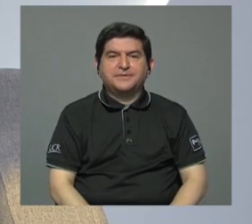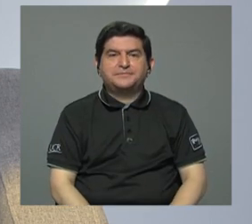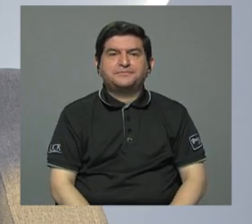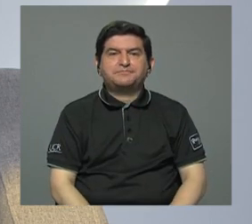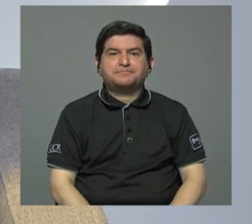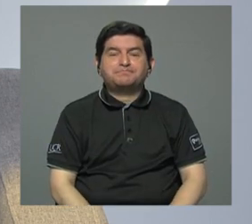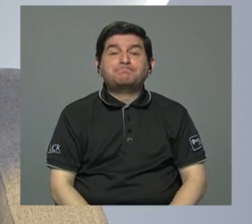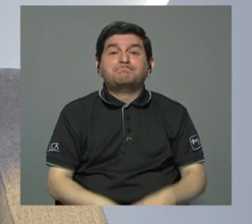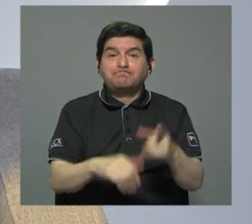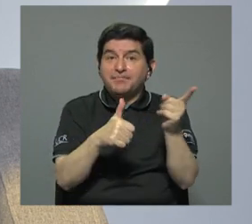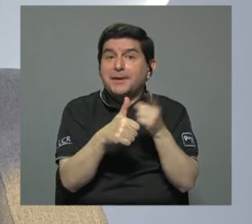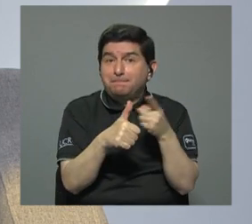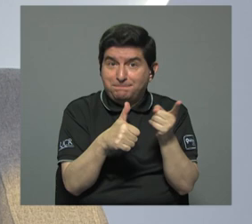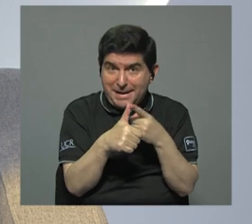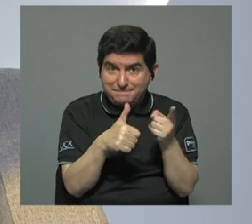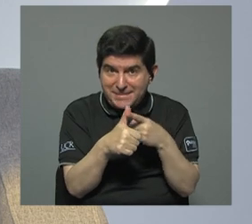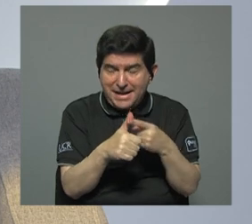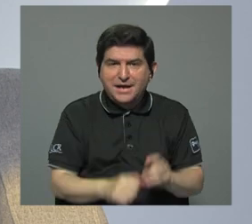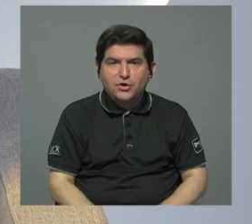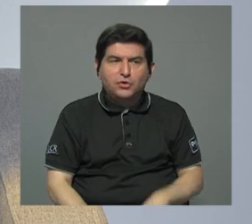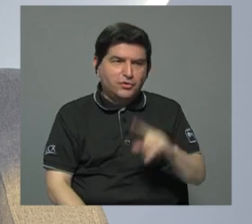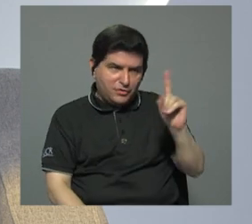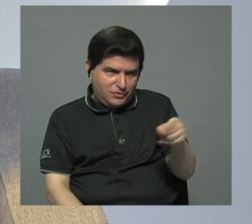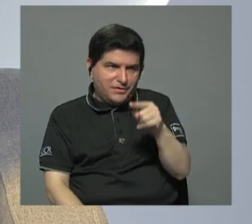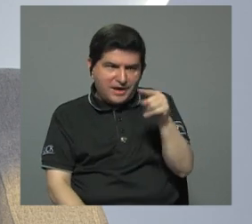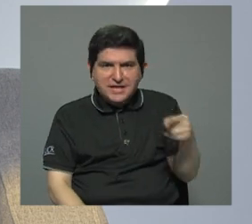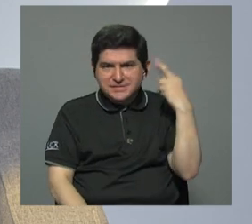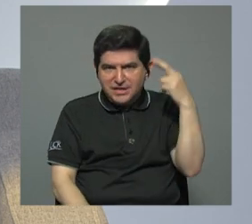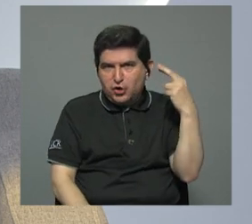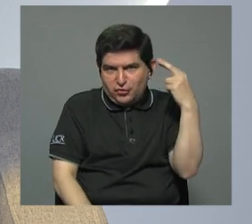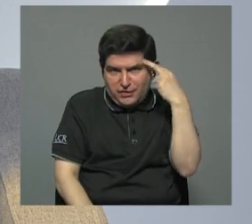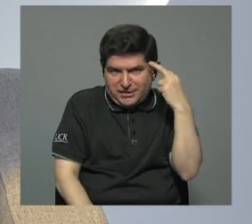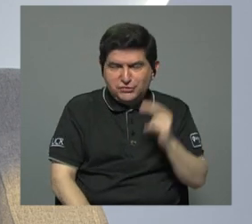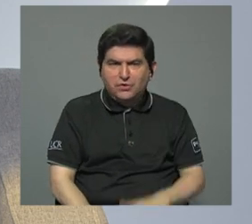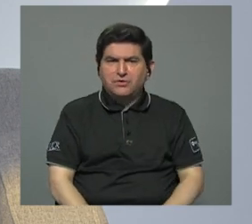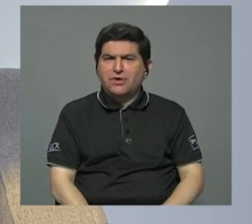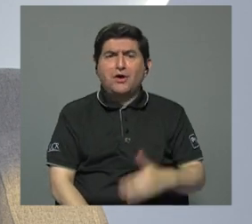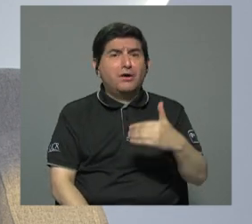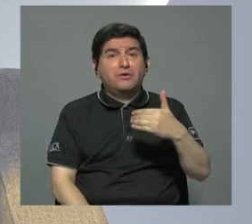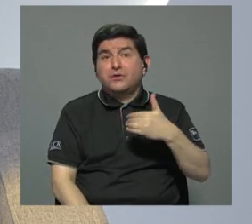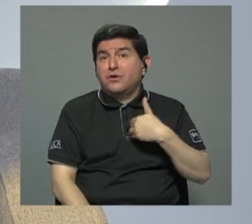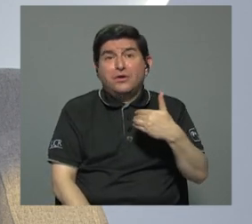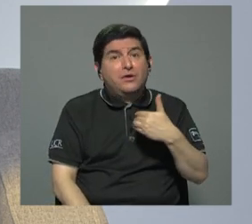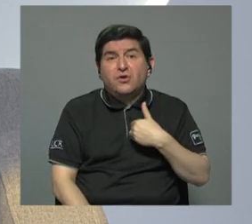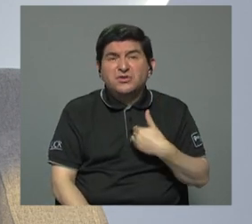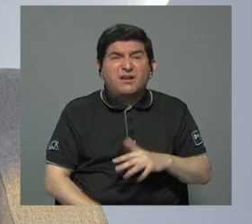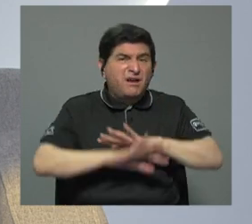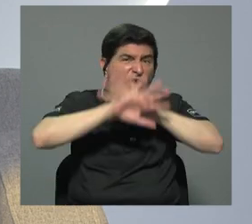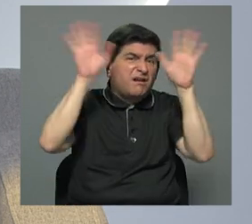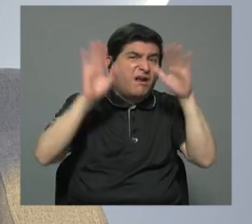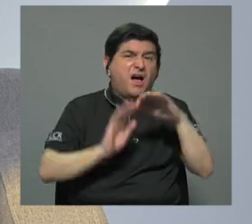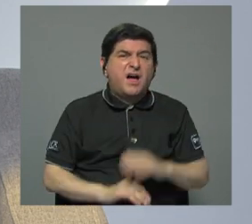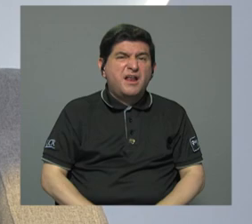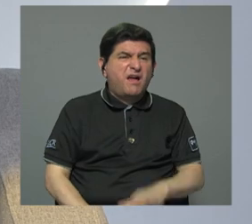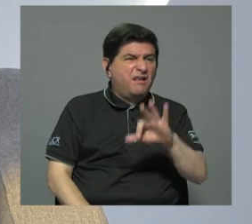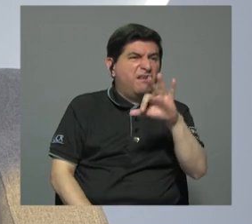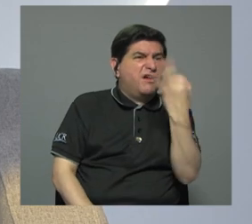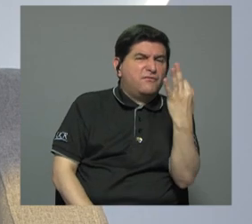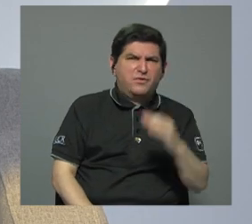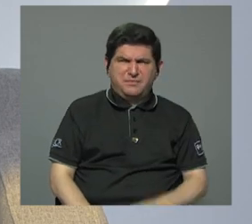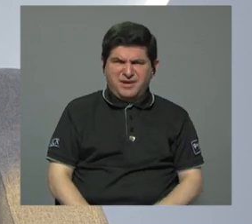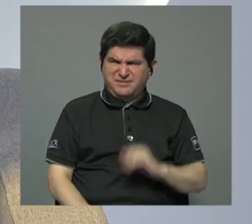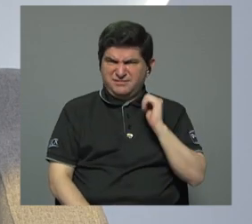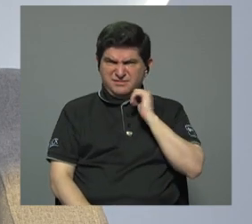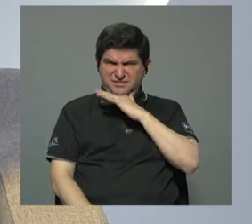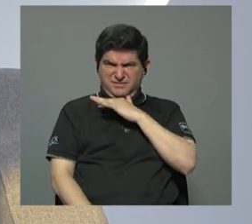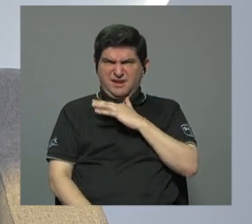Bueno, primero, la cancelación obedeció a que no tenían, nos dijeron como muy claro el formato, algo que también nos extrañó